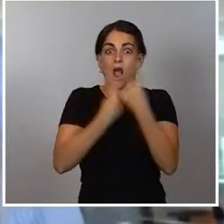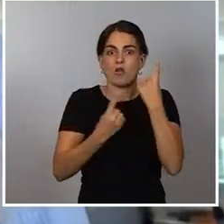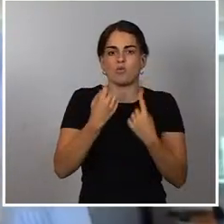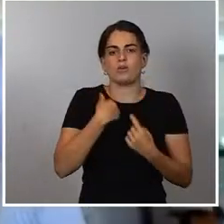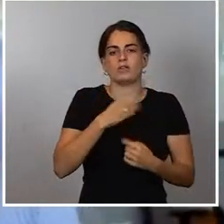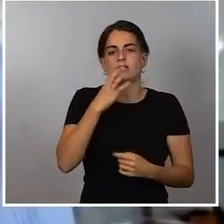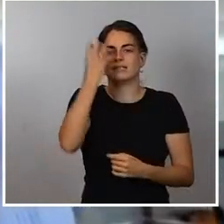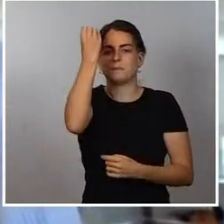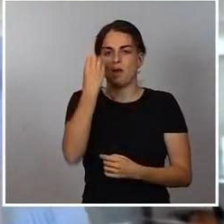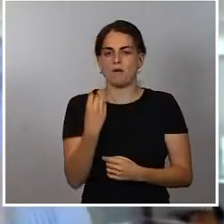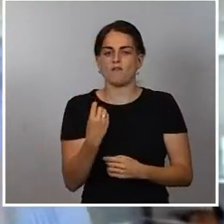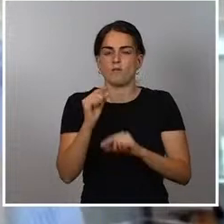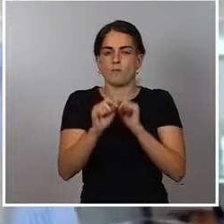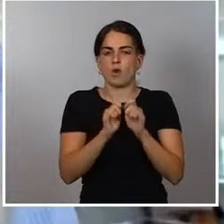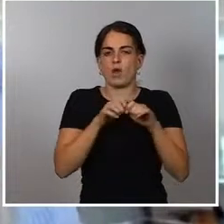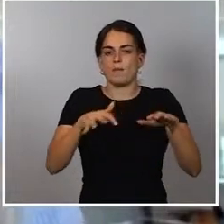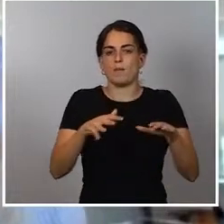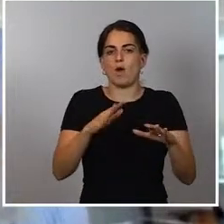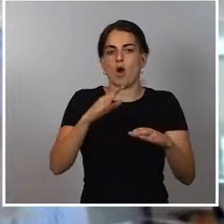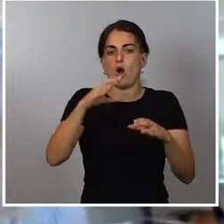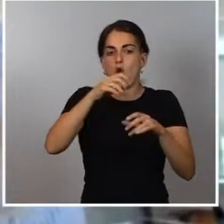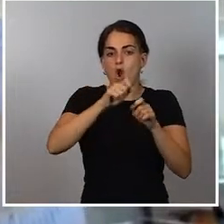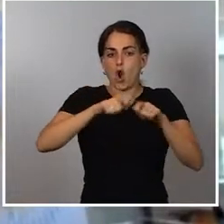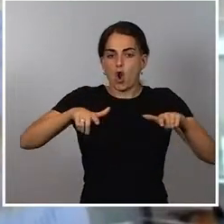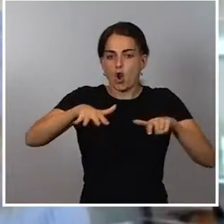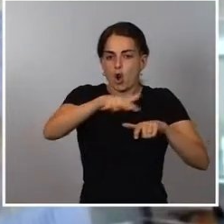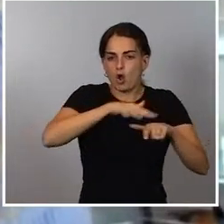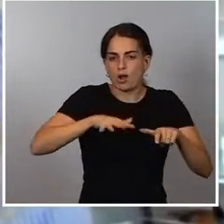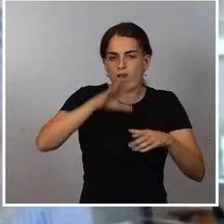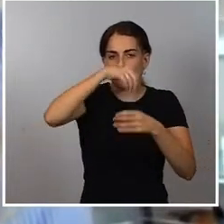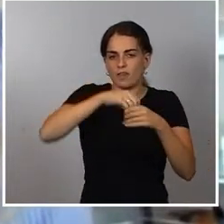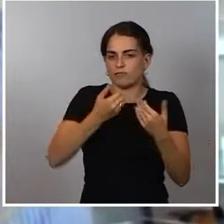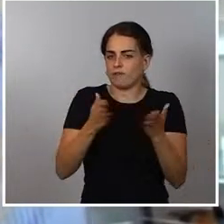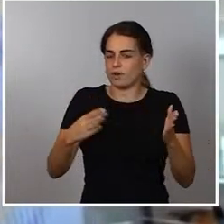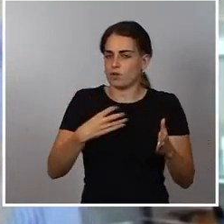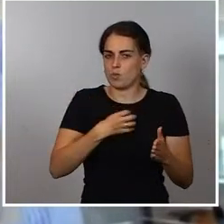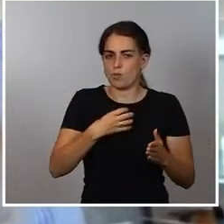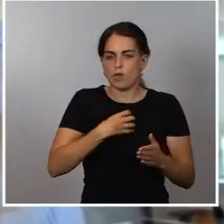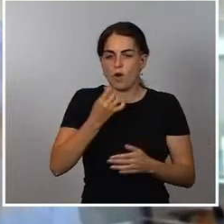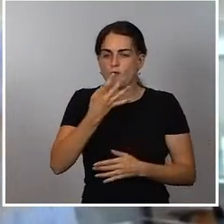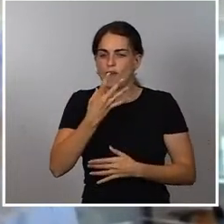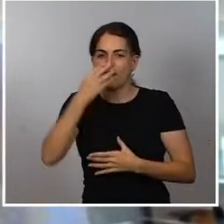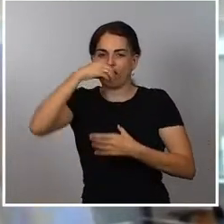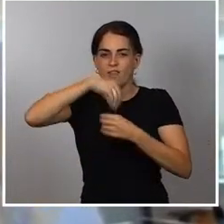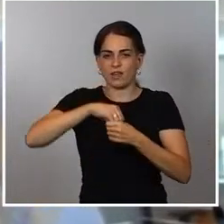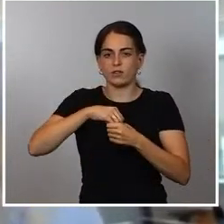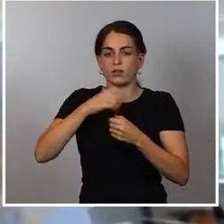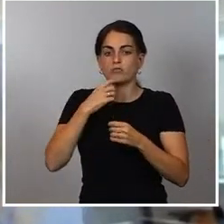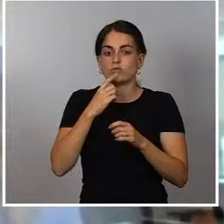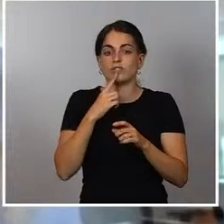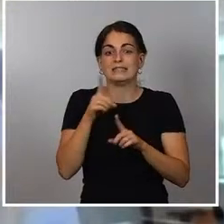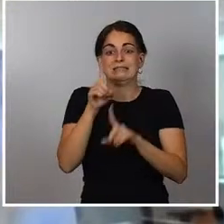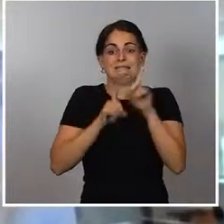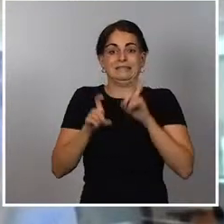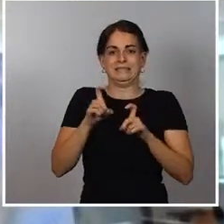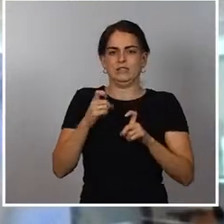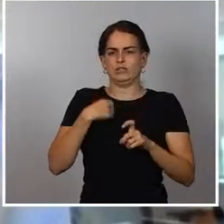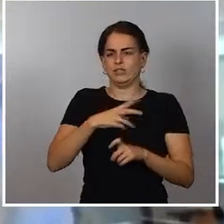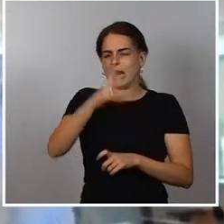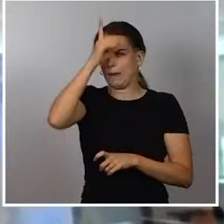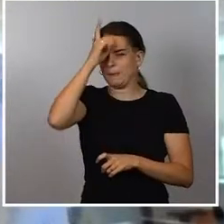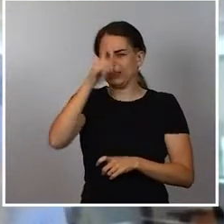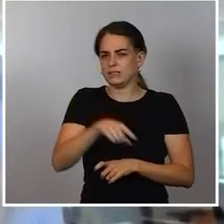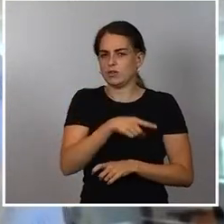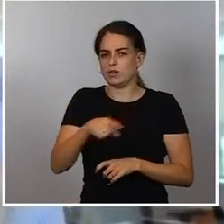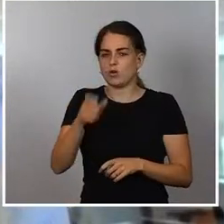abrir los locales de ocio nocturno o el interior de los bares no se arrepiente de ese paso atrás que en su momento de al ministerio por el enfrentamiento algunas